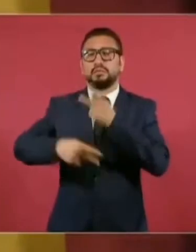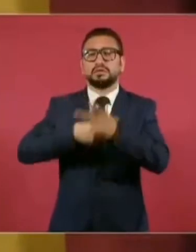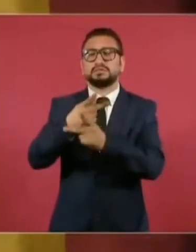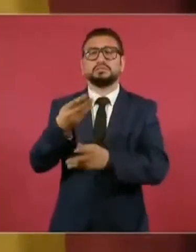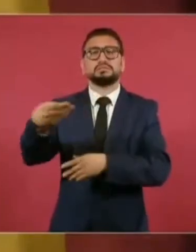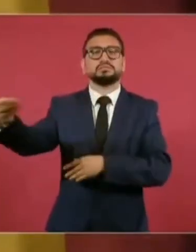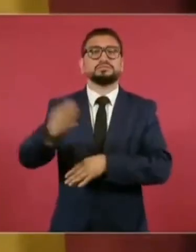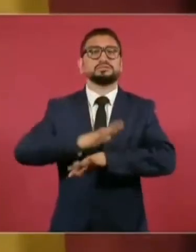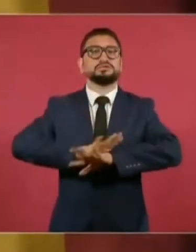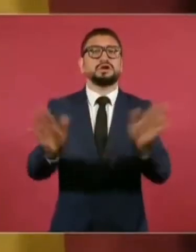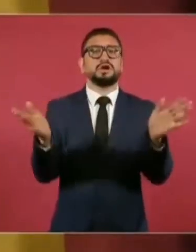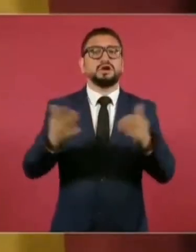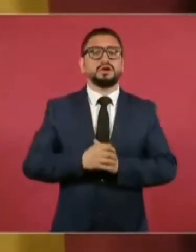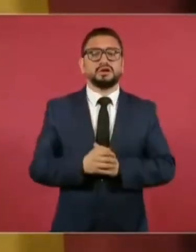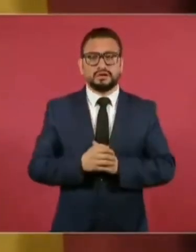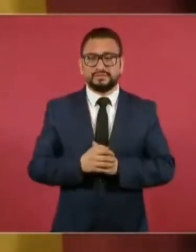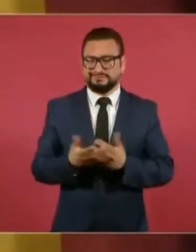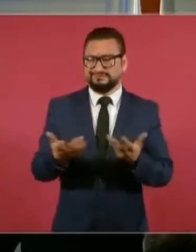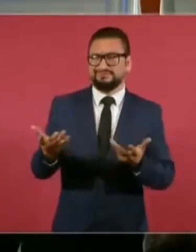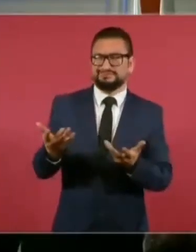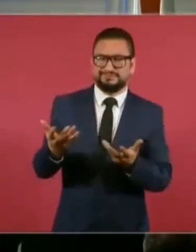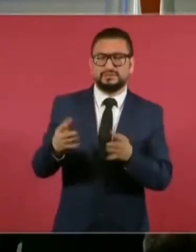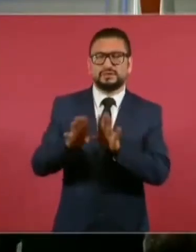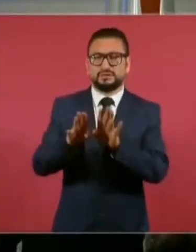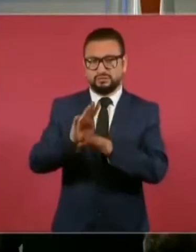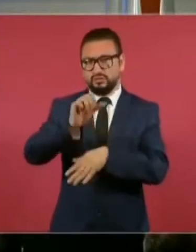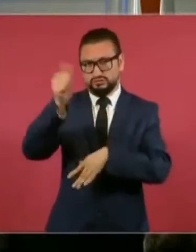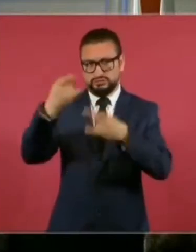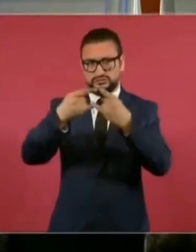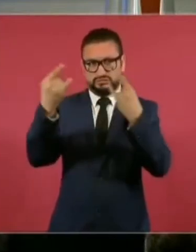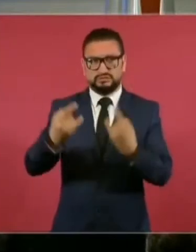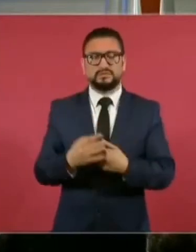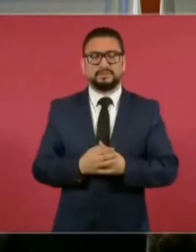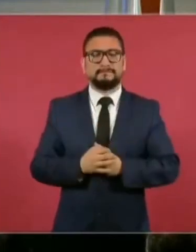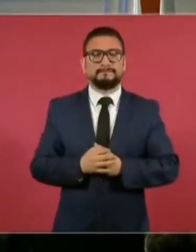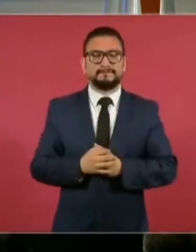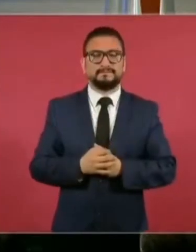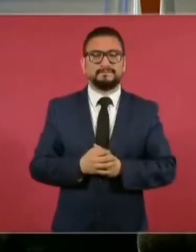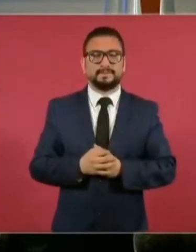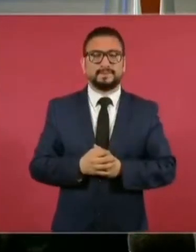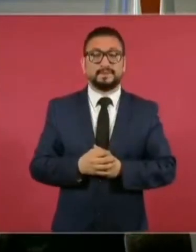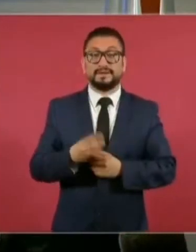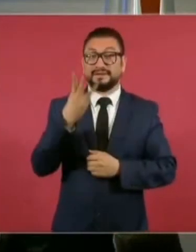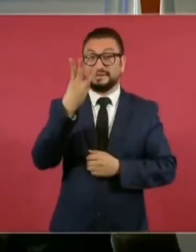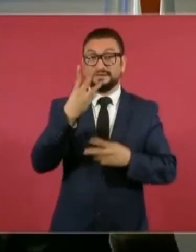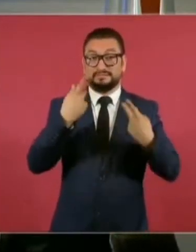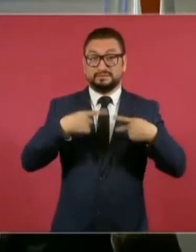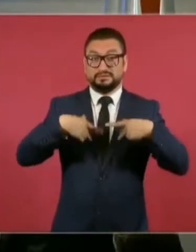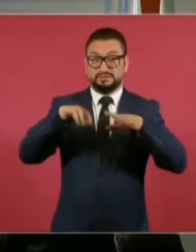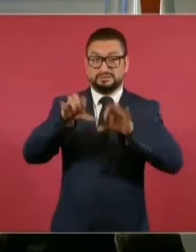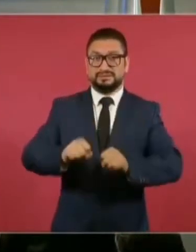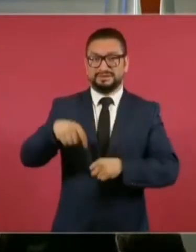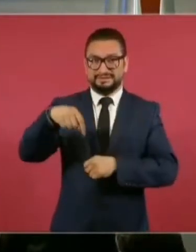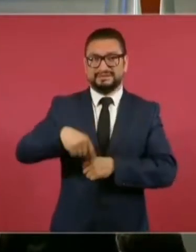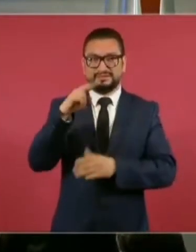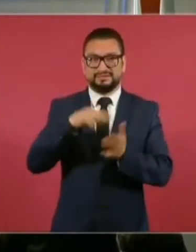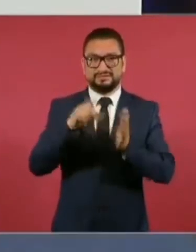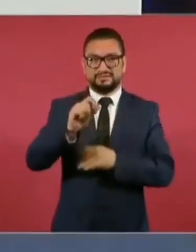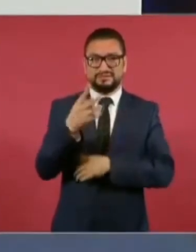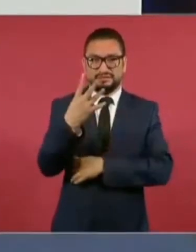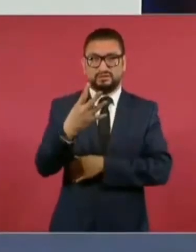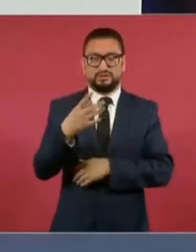Adelante. También está el caso de 3 detenidos este año por